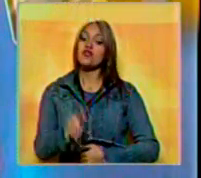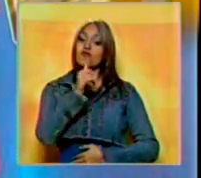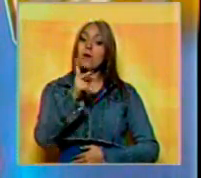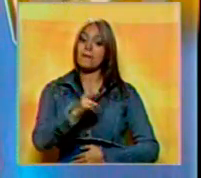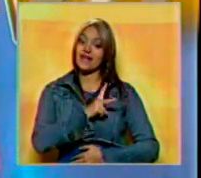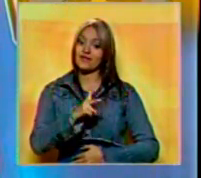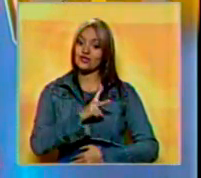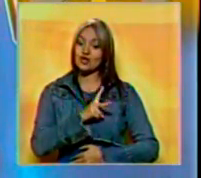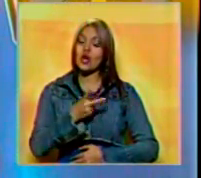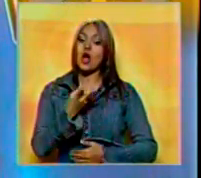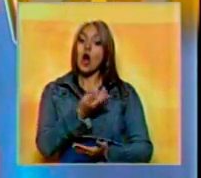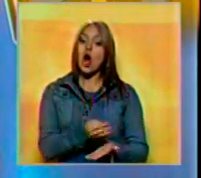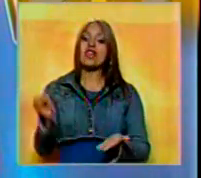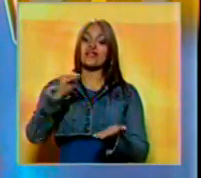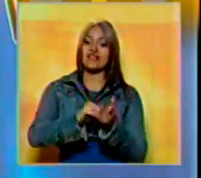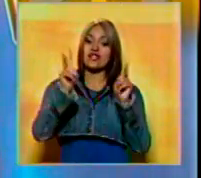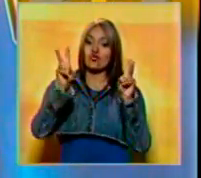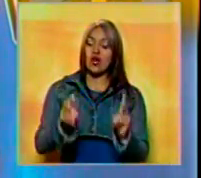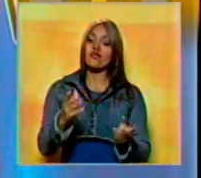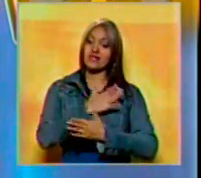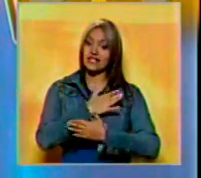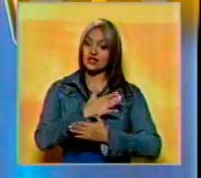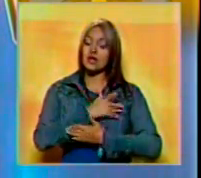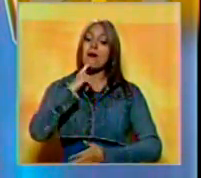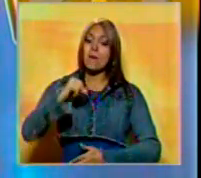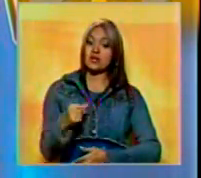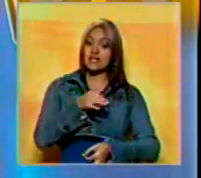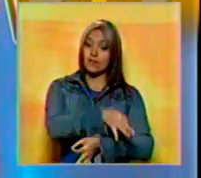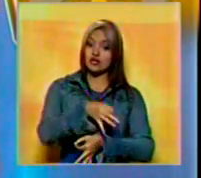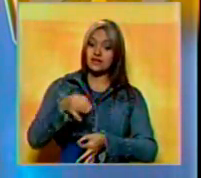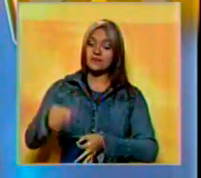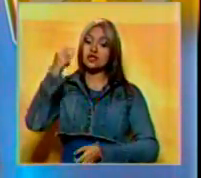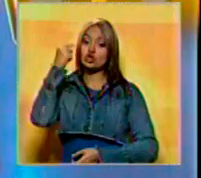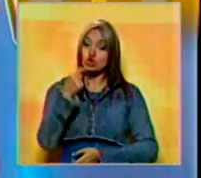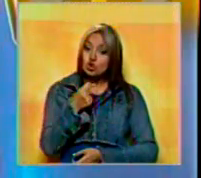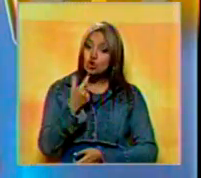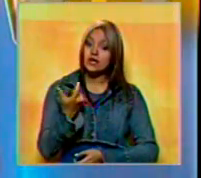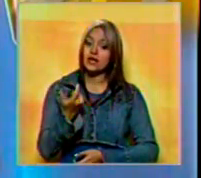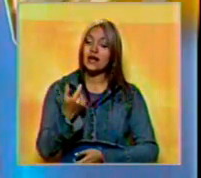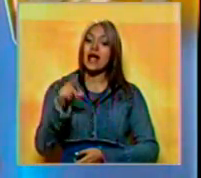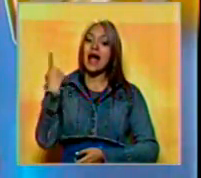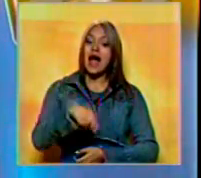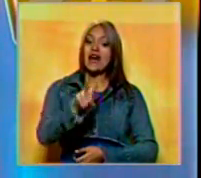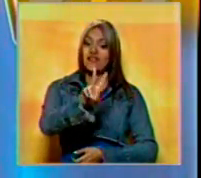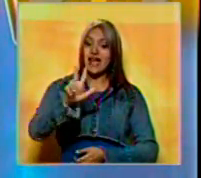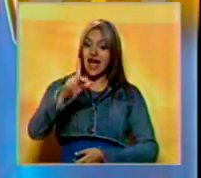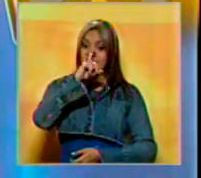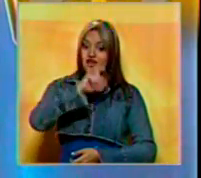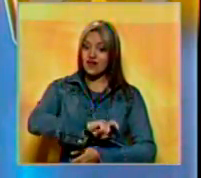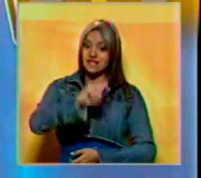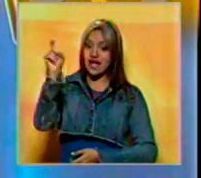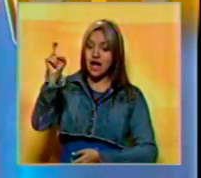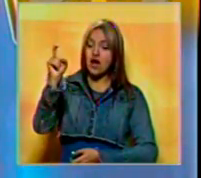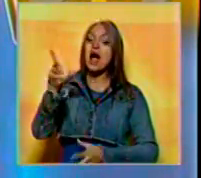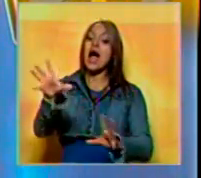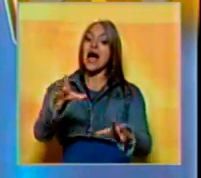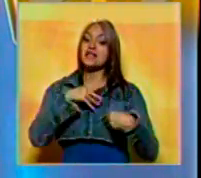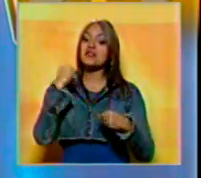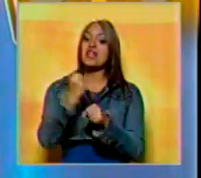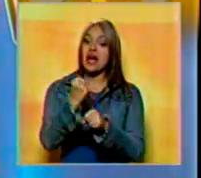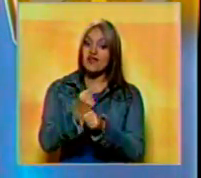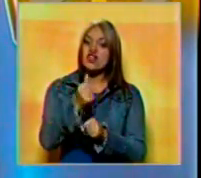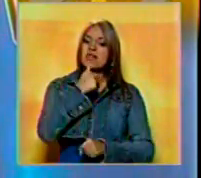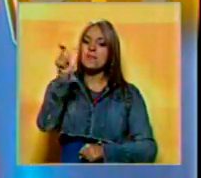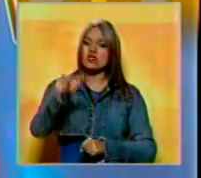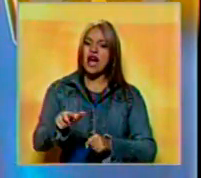Noticiero Venevisión suma un nuevo reconocimiento. La Policía Municipal de Sucre, a propósito de su 23º aniversario, reconoció la labor de quienes